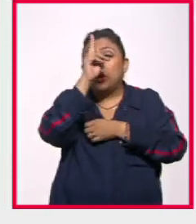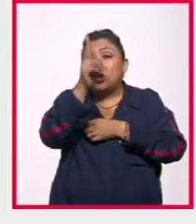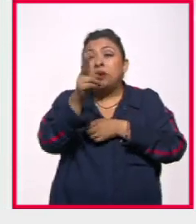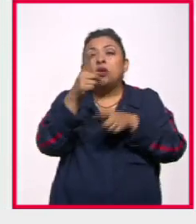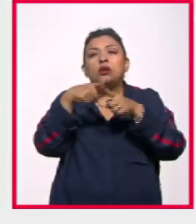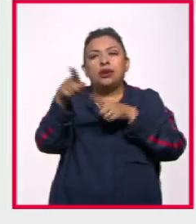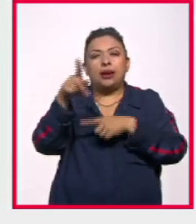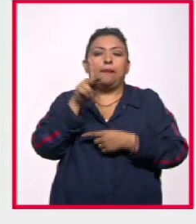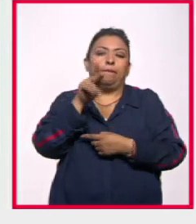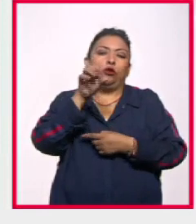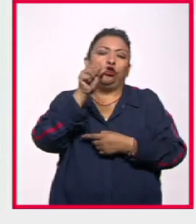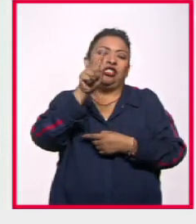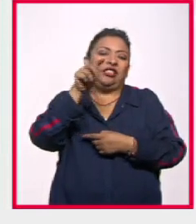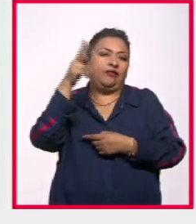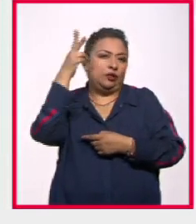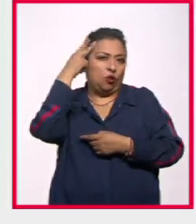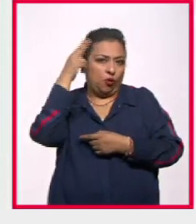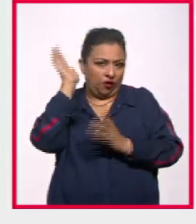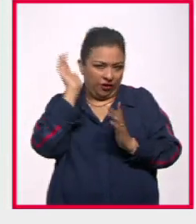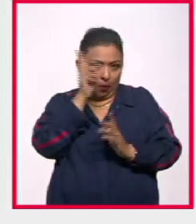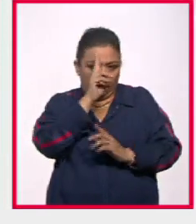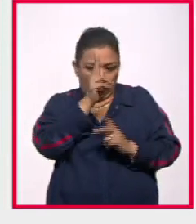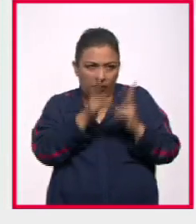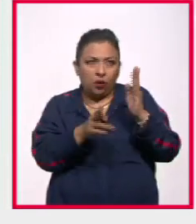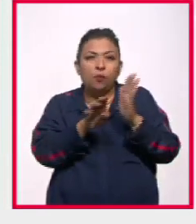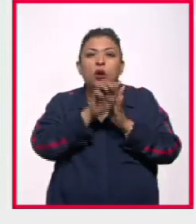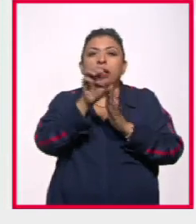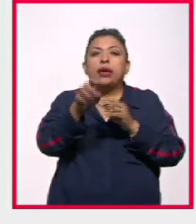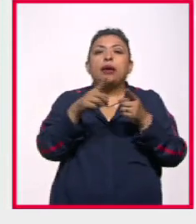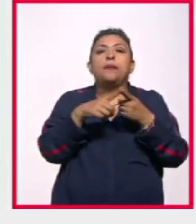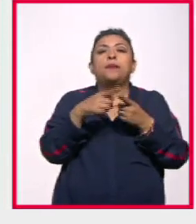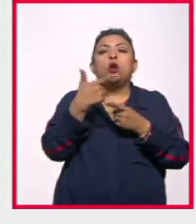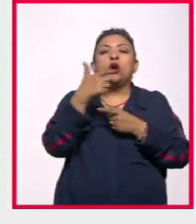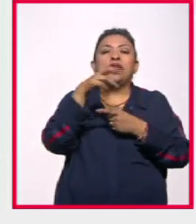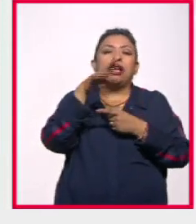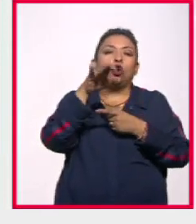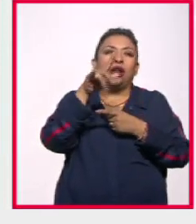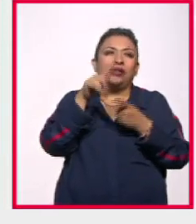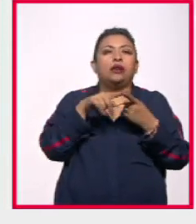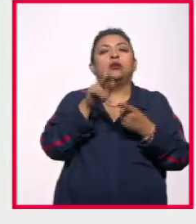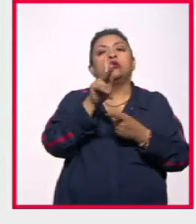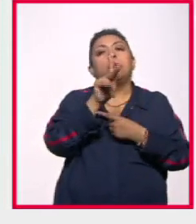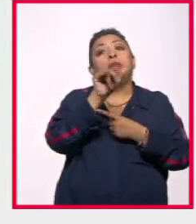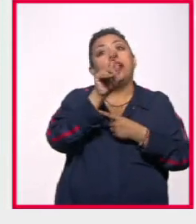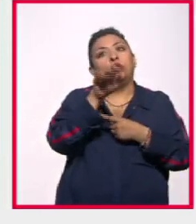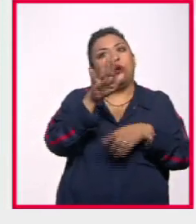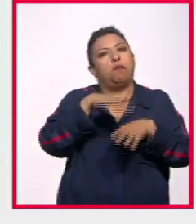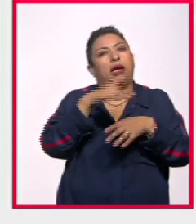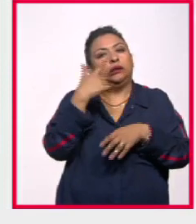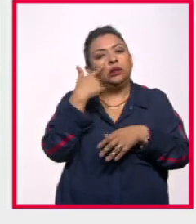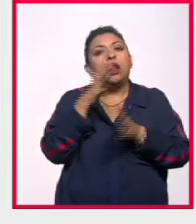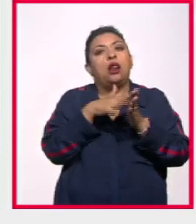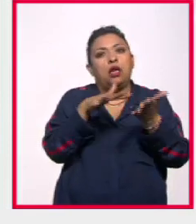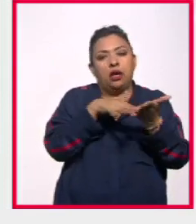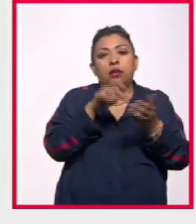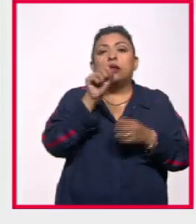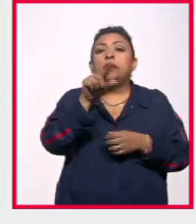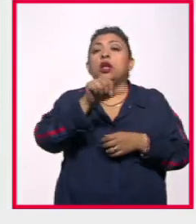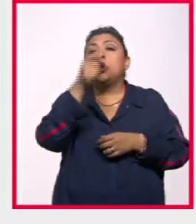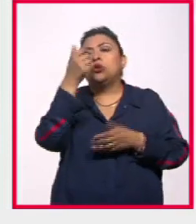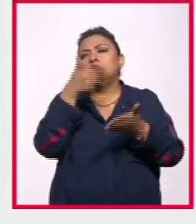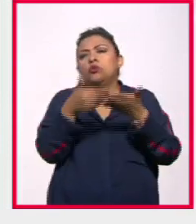el positivismo porfiriano. Me refiero a los clásicos grecolatinos, Platón sobre todo, pero me refiero también a